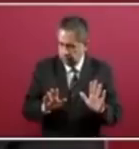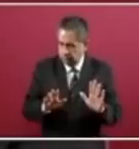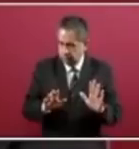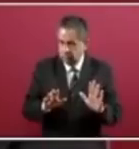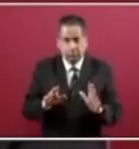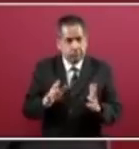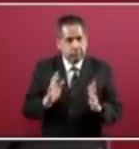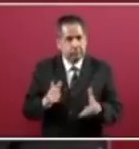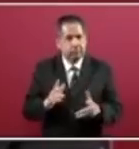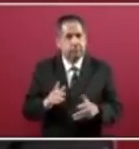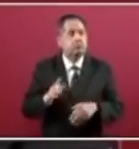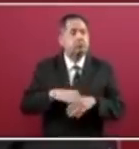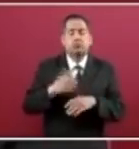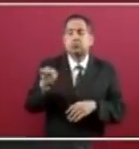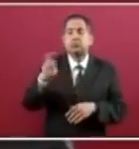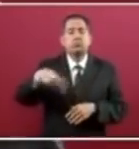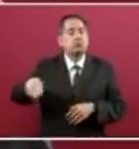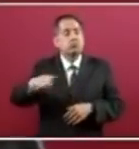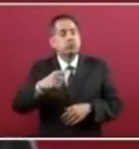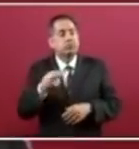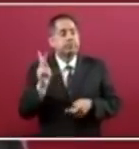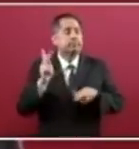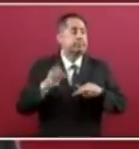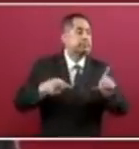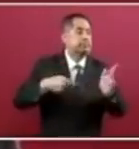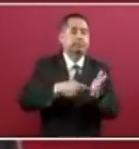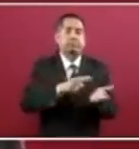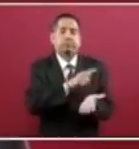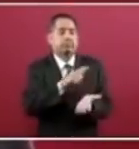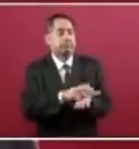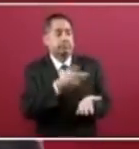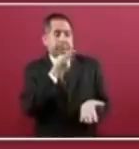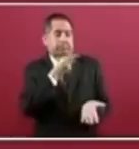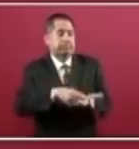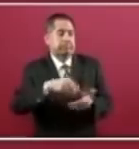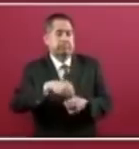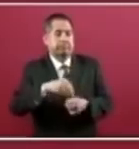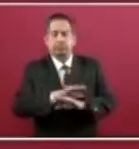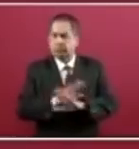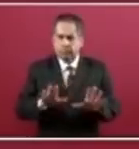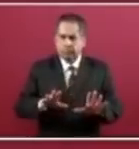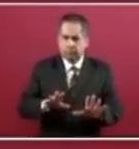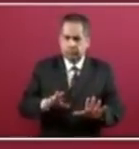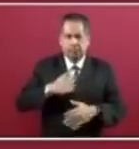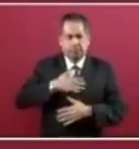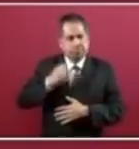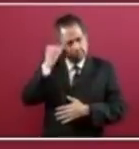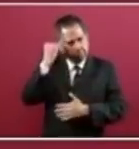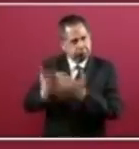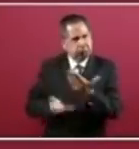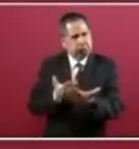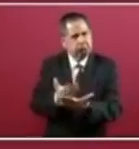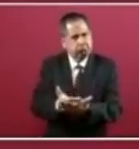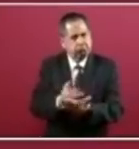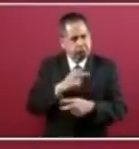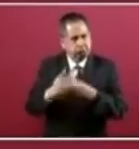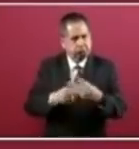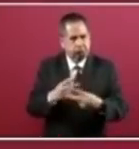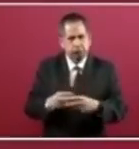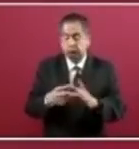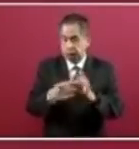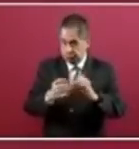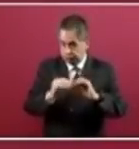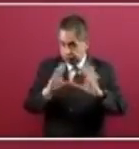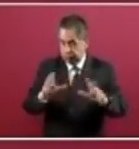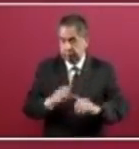manera de evadir o de esconder información. El titular del Ejecutivo enfatizó que en los casos de Petróleos